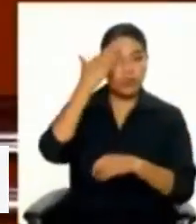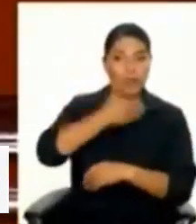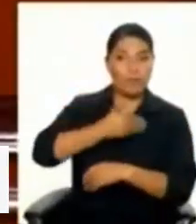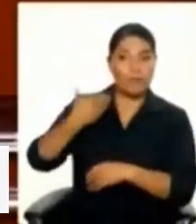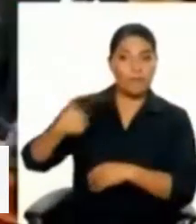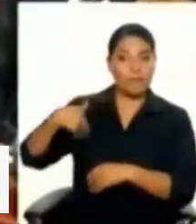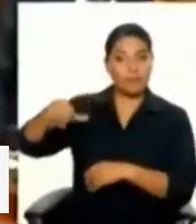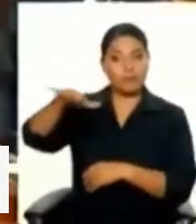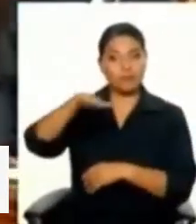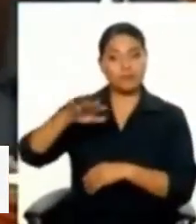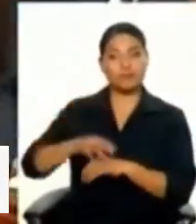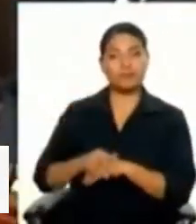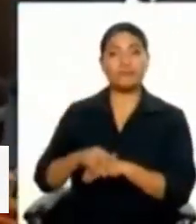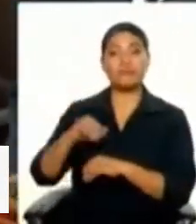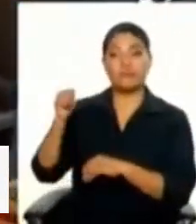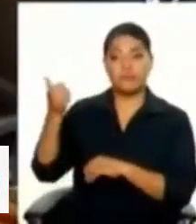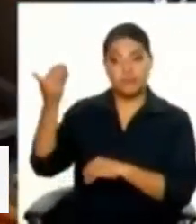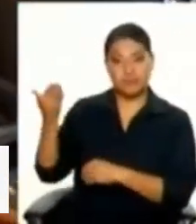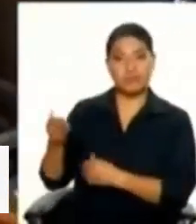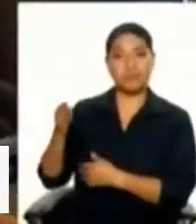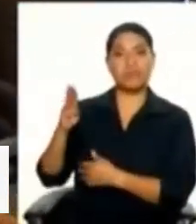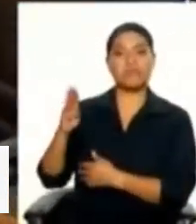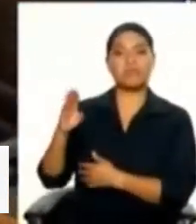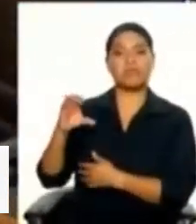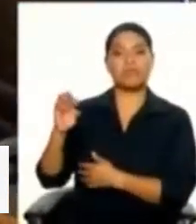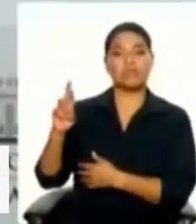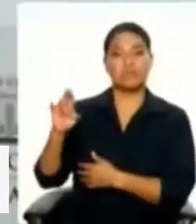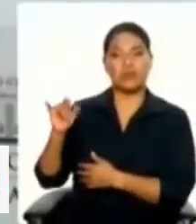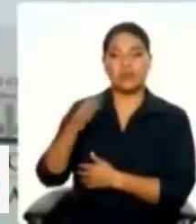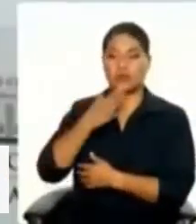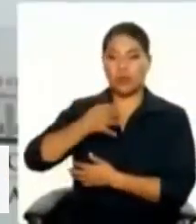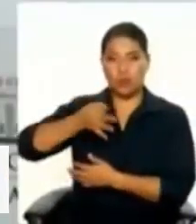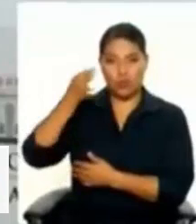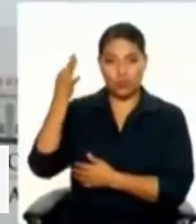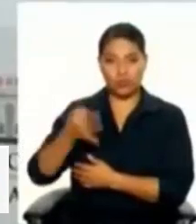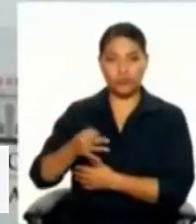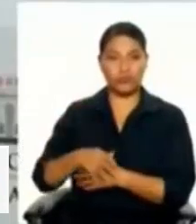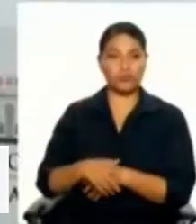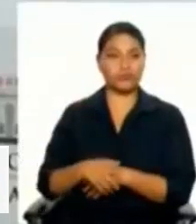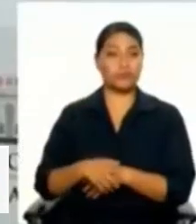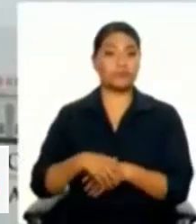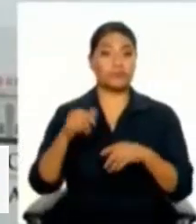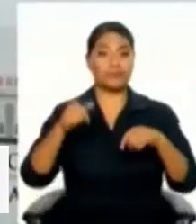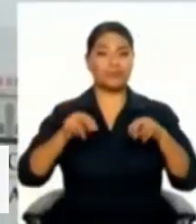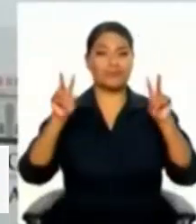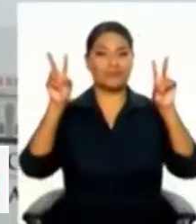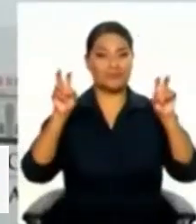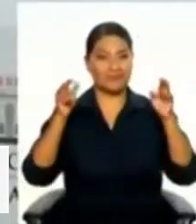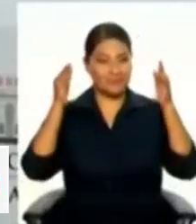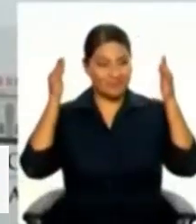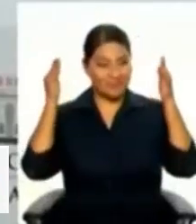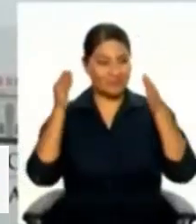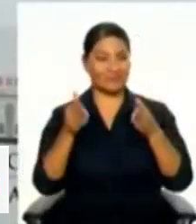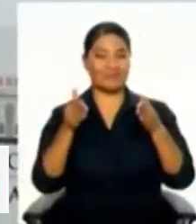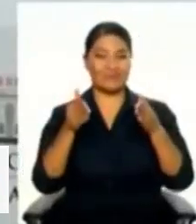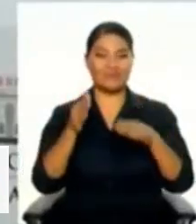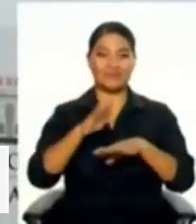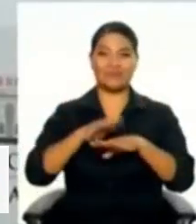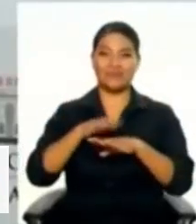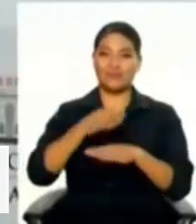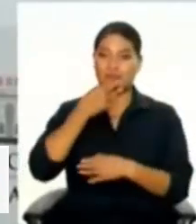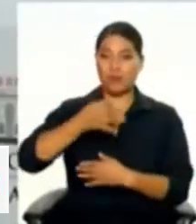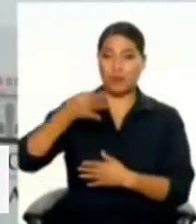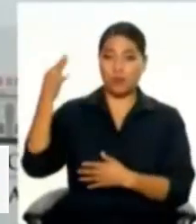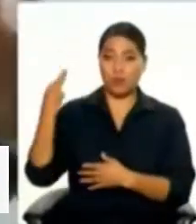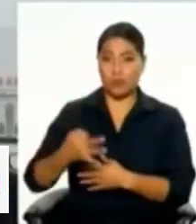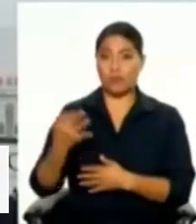del Congreso. Valdemar Cerrón pidió objetividad. Yo creo que más bien es un tema de objetividad, porque pareciera por otro lado